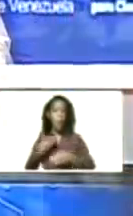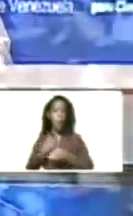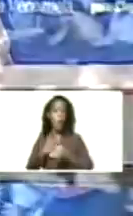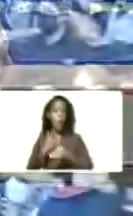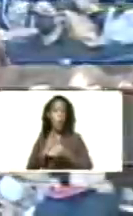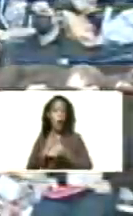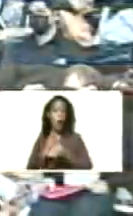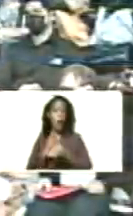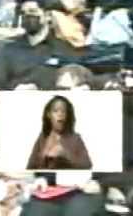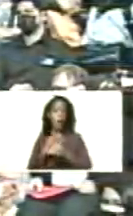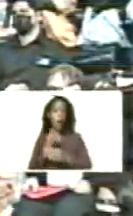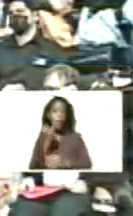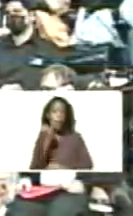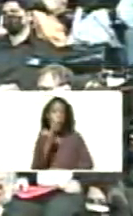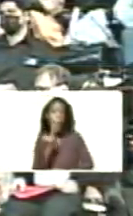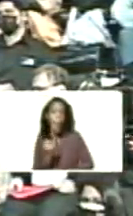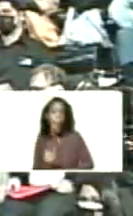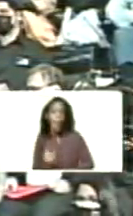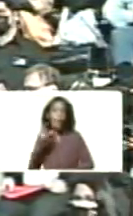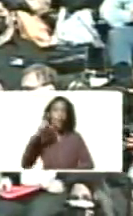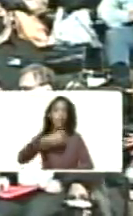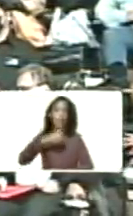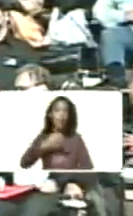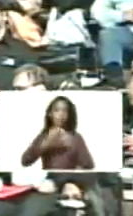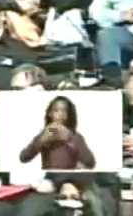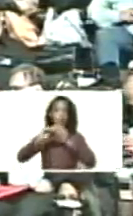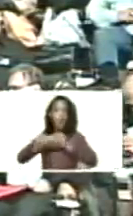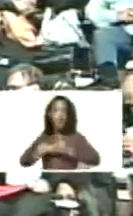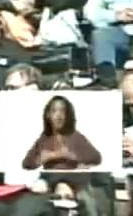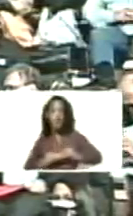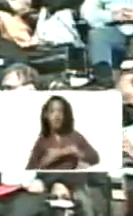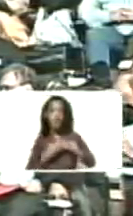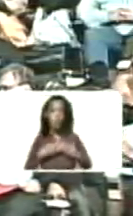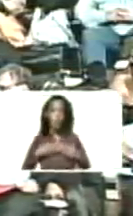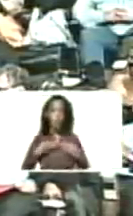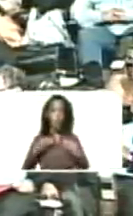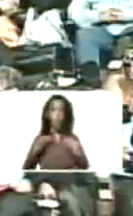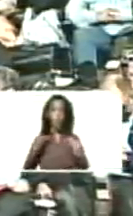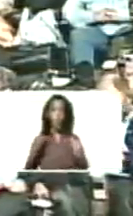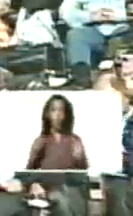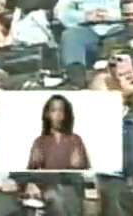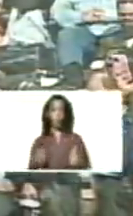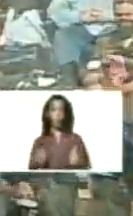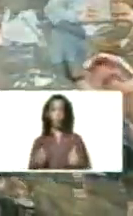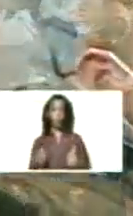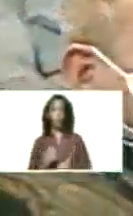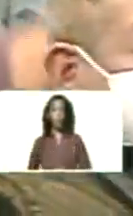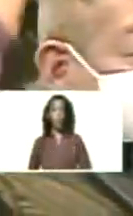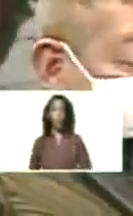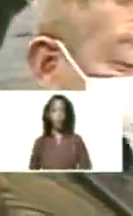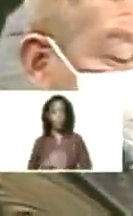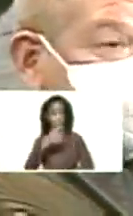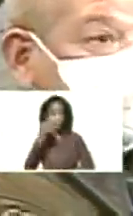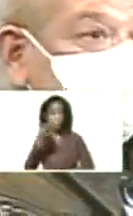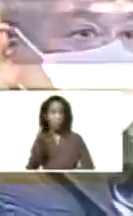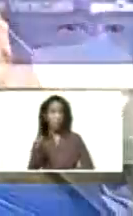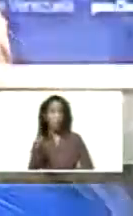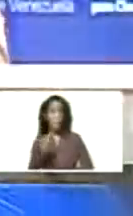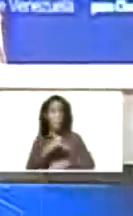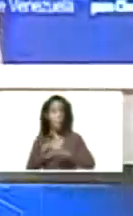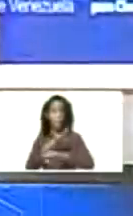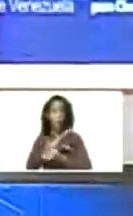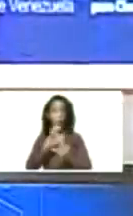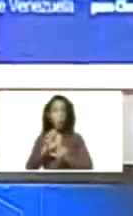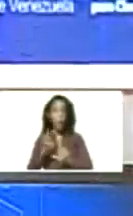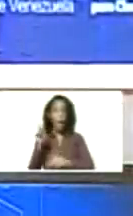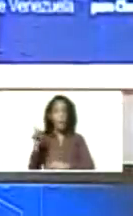y necesita la reparación, la recuperación, Ernesto Villegas, ¿verdad? Así como